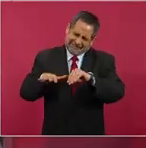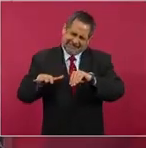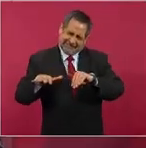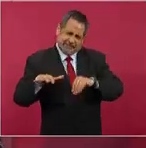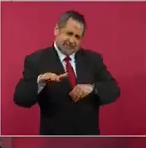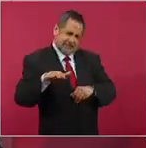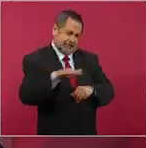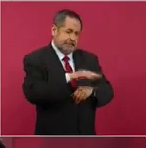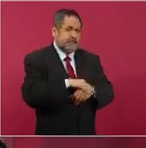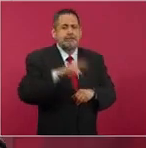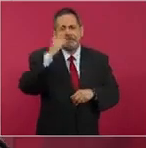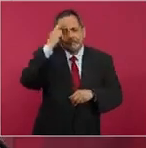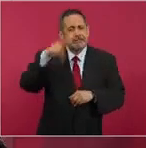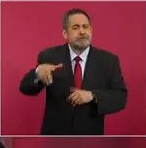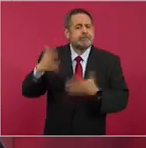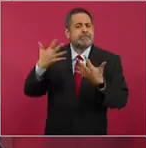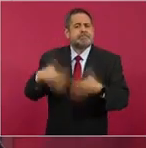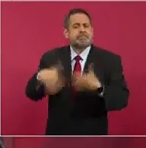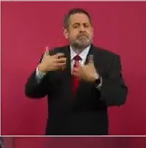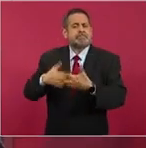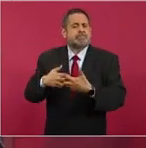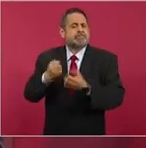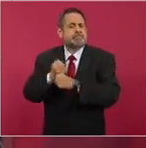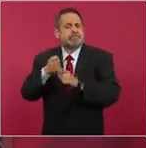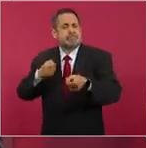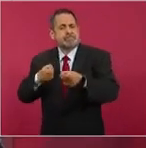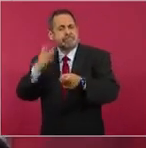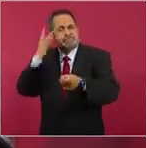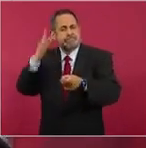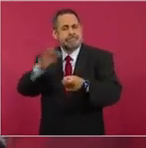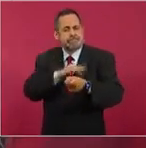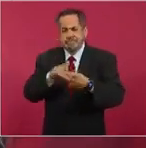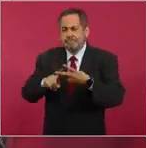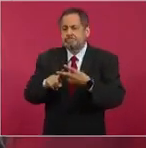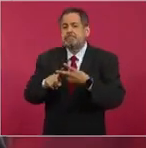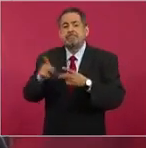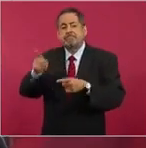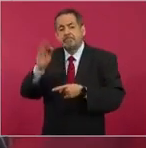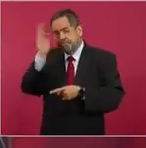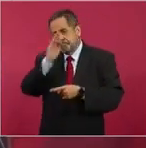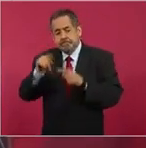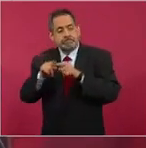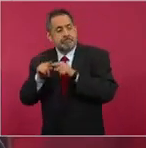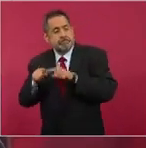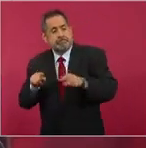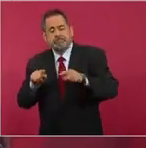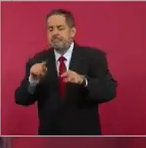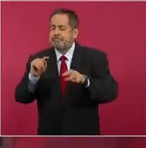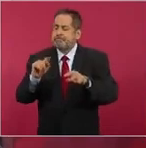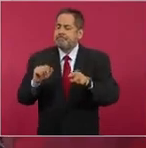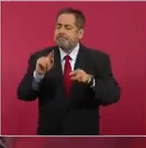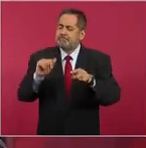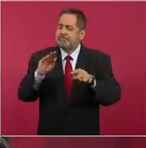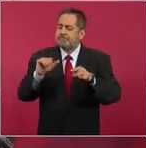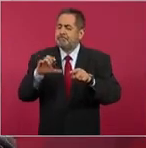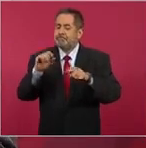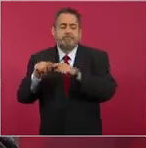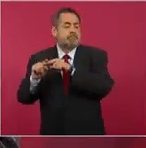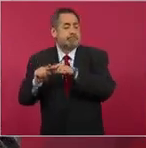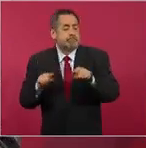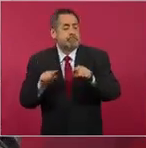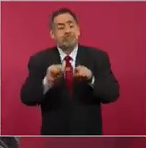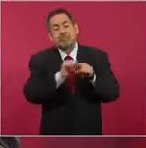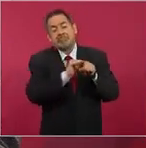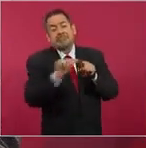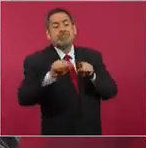lo que era la fábrica de armas de Santa Fe, la ermita de Santa Fe, de Tatabasco, hasta Los